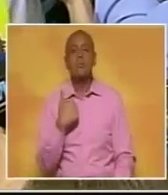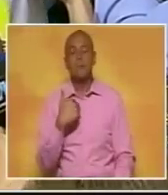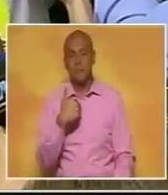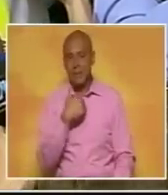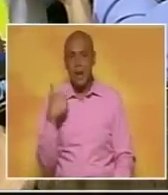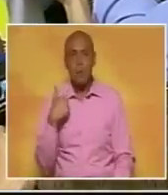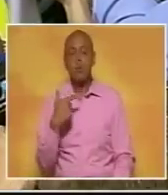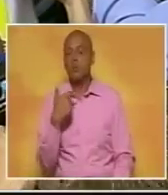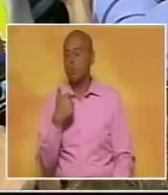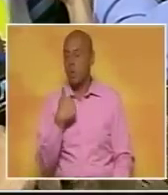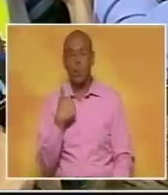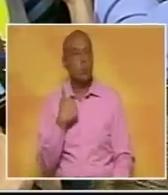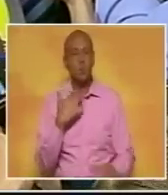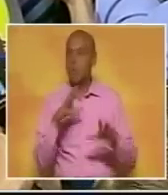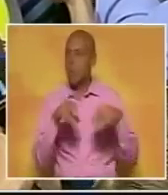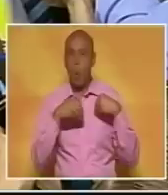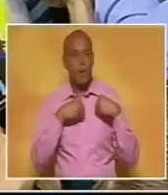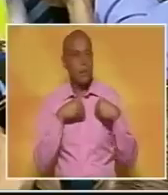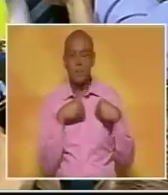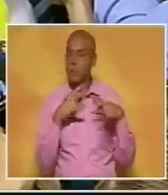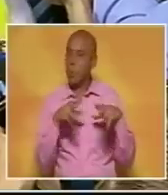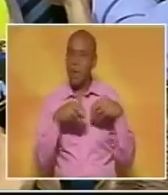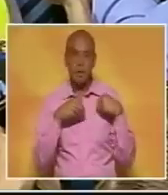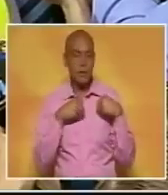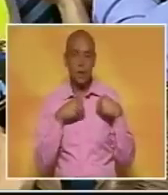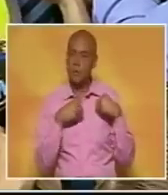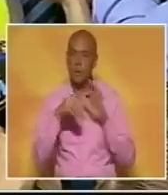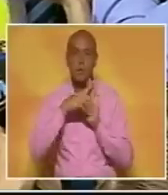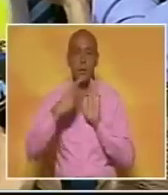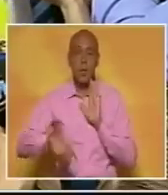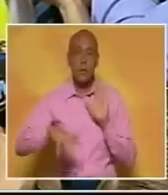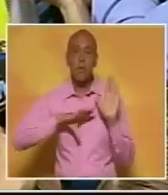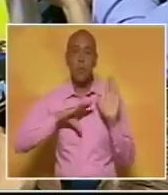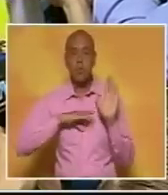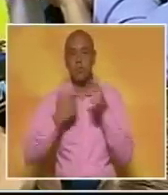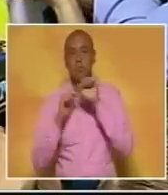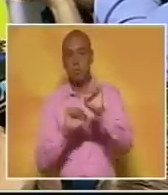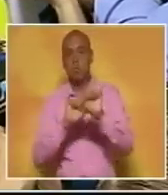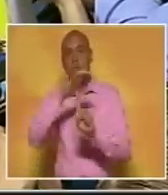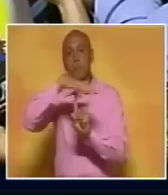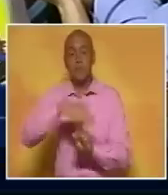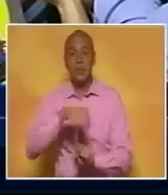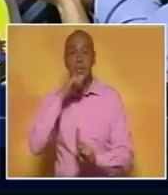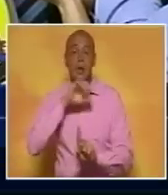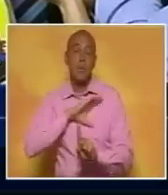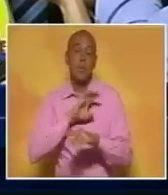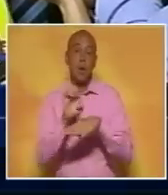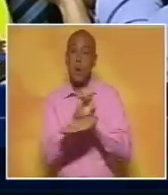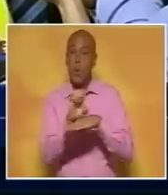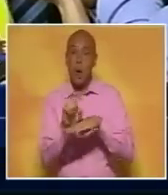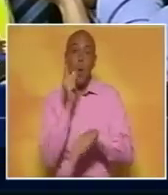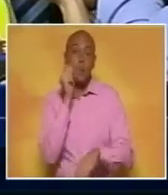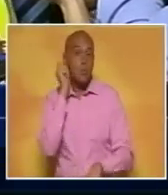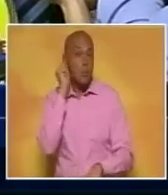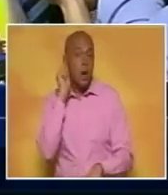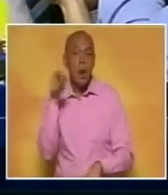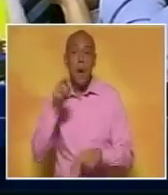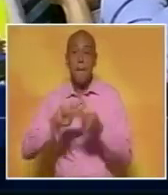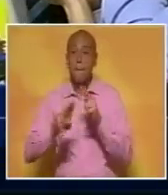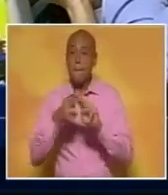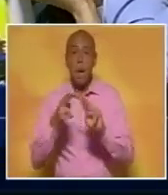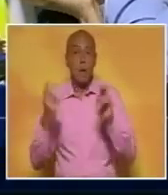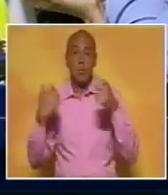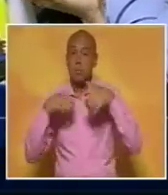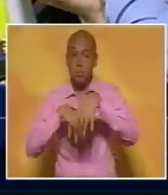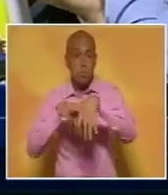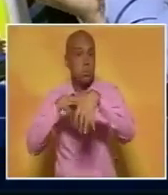forma categórica la violación a los derechos humanos de los cuales son objeto los ecuatorianos que han salido a protestar pacíficamente en